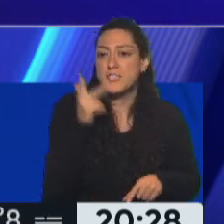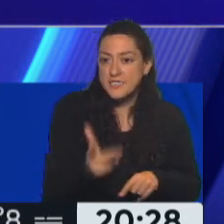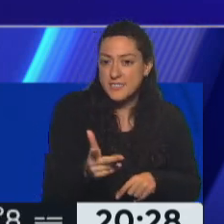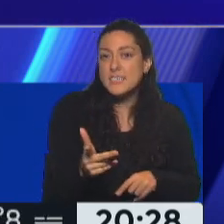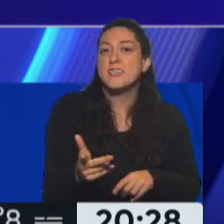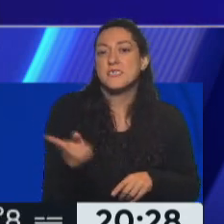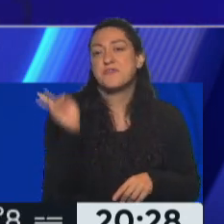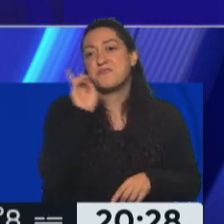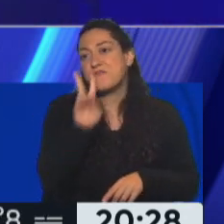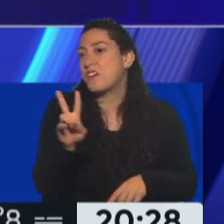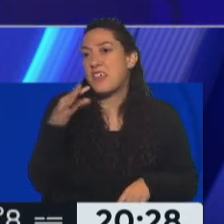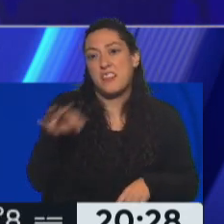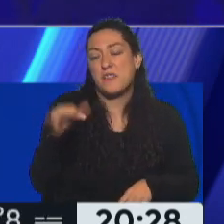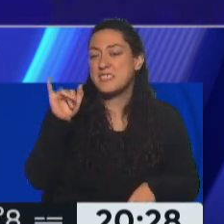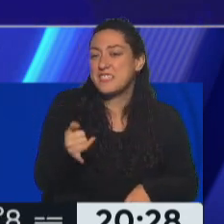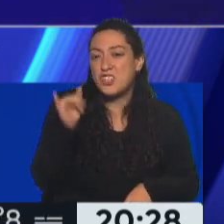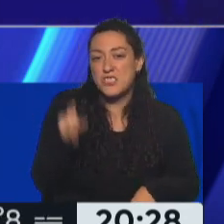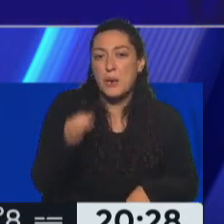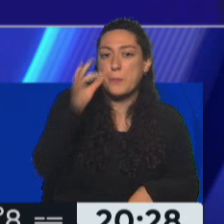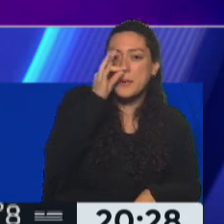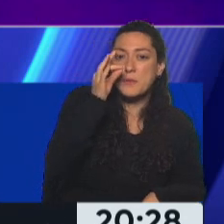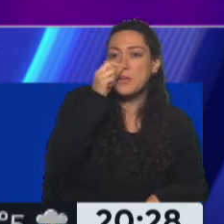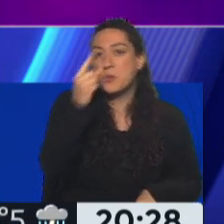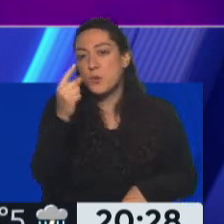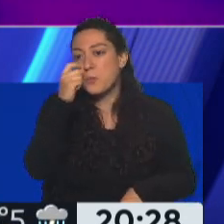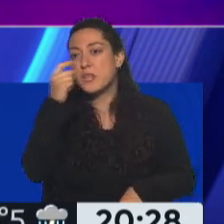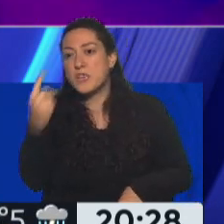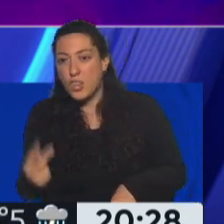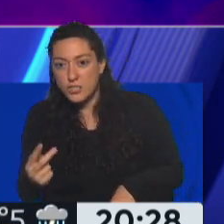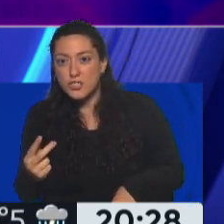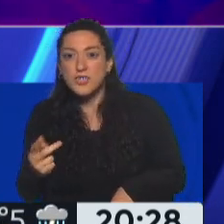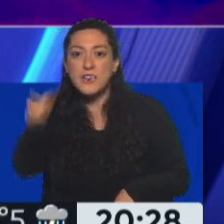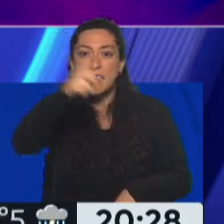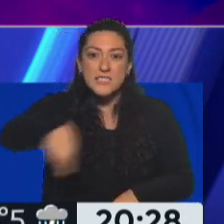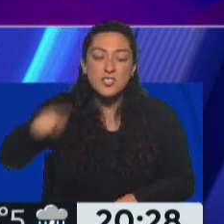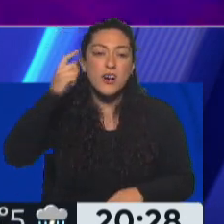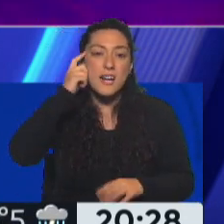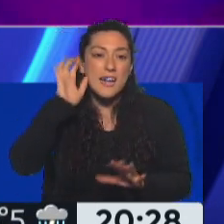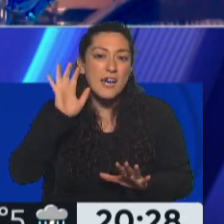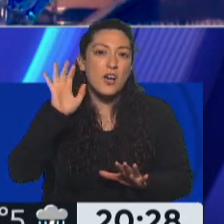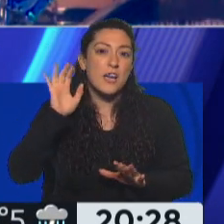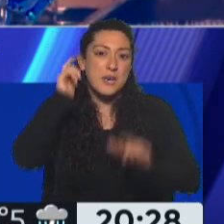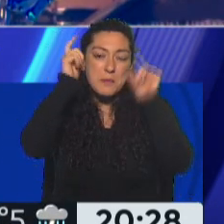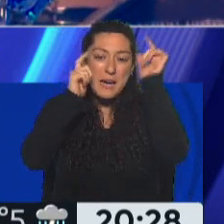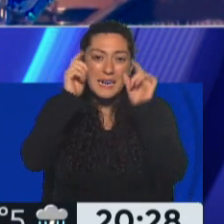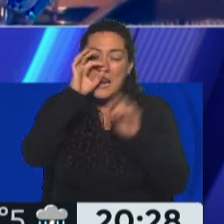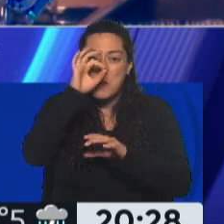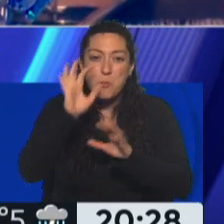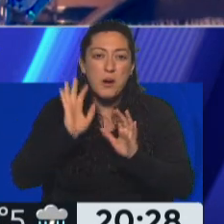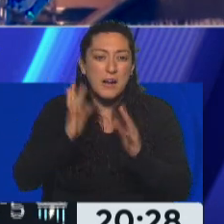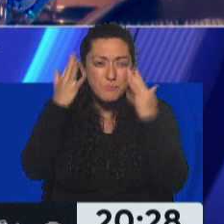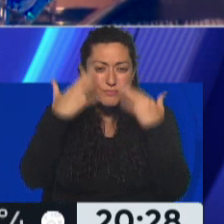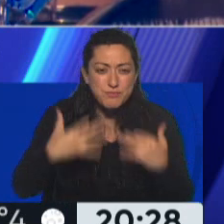a verlos y tenés que estar el 20 el 21 y el 22 Porque agregaron esa fecha porque creo que ellos ni se deben haber imaginado cantar